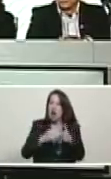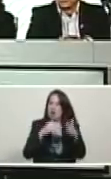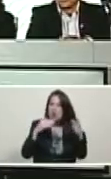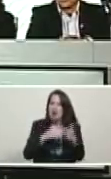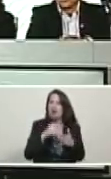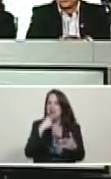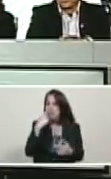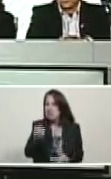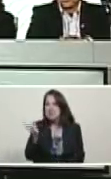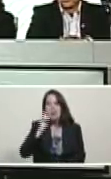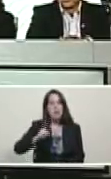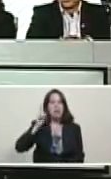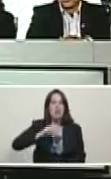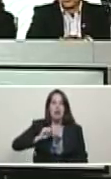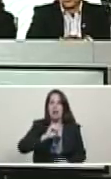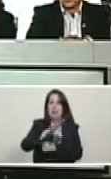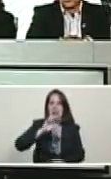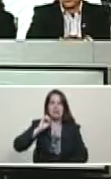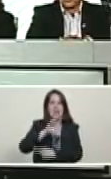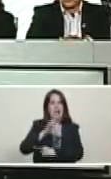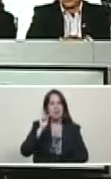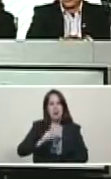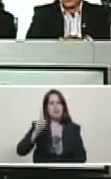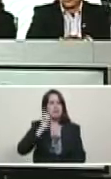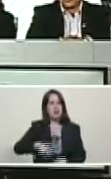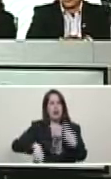sobre la revolución bolivariana